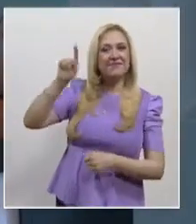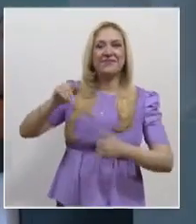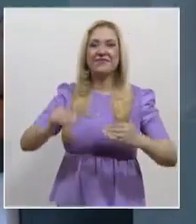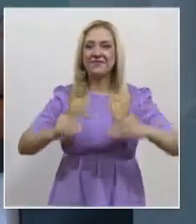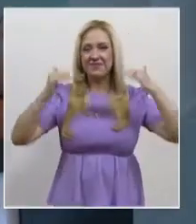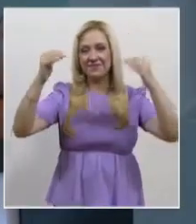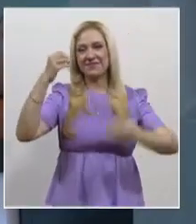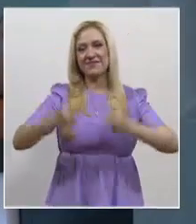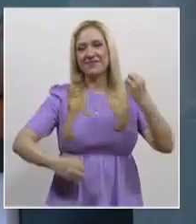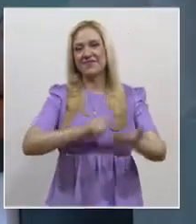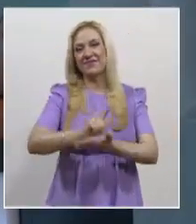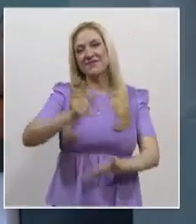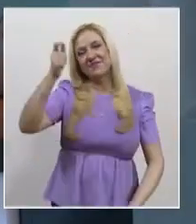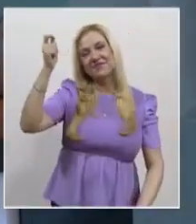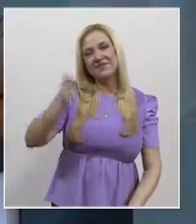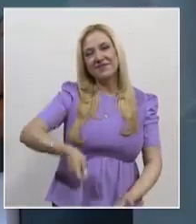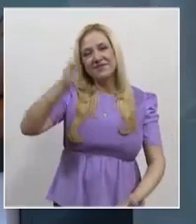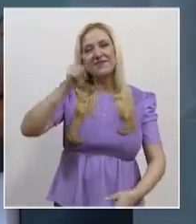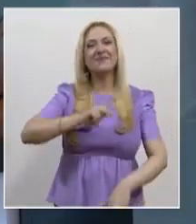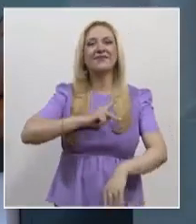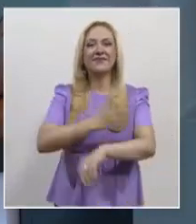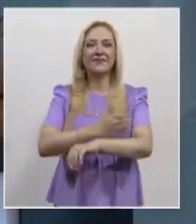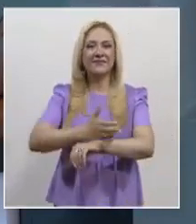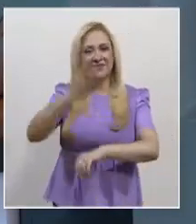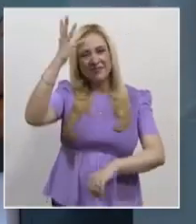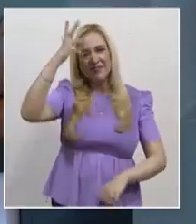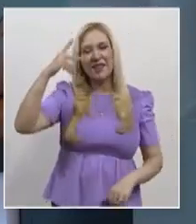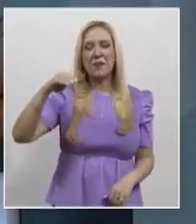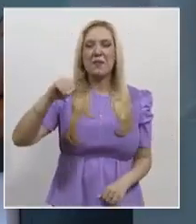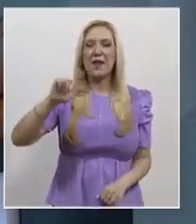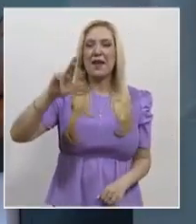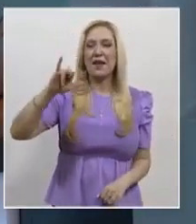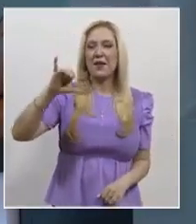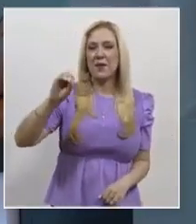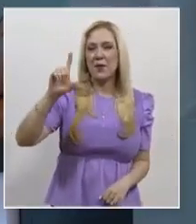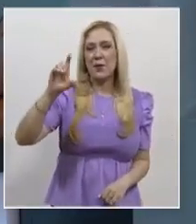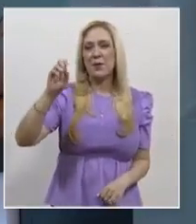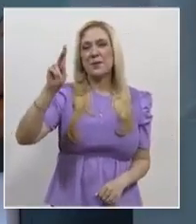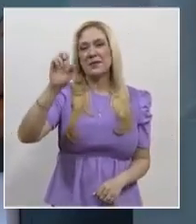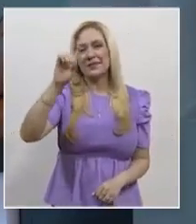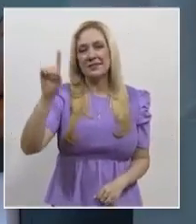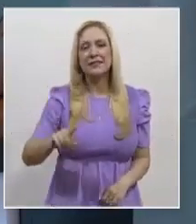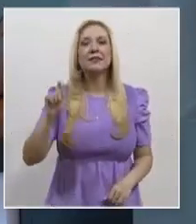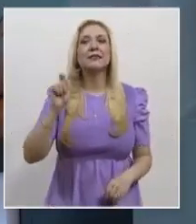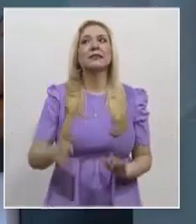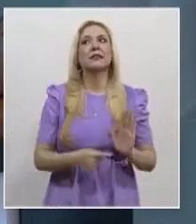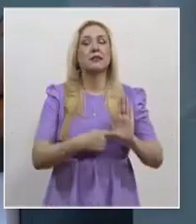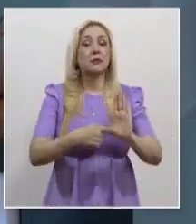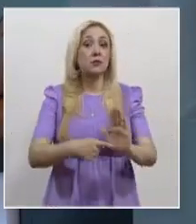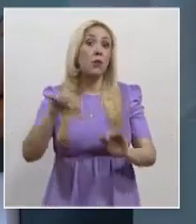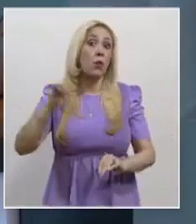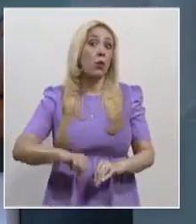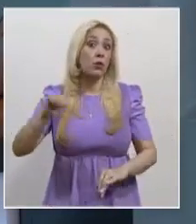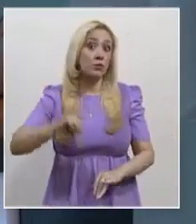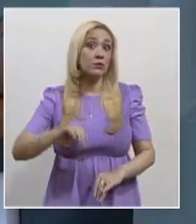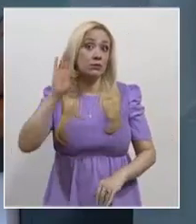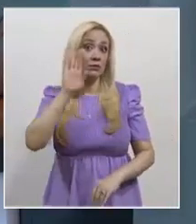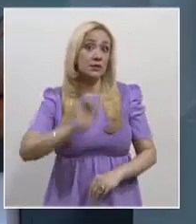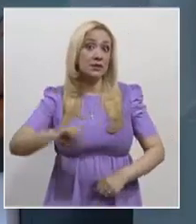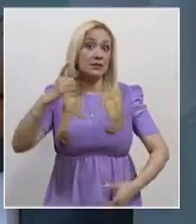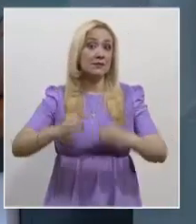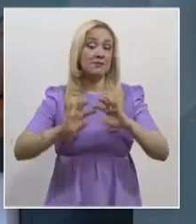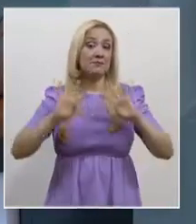Corte de Justicia de la Nación con mi compañero Mario López Peña, con el reporte de lo que resolvieron esta tarde